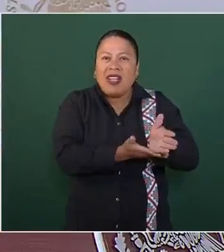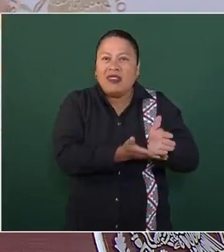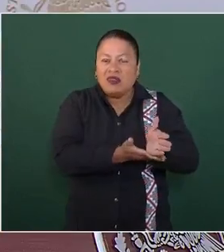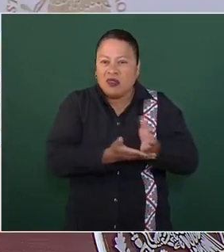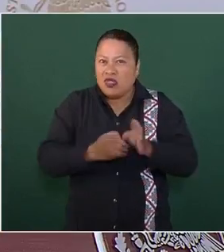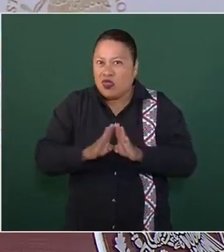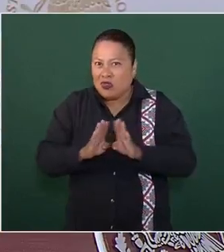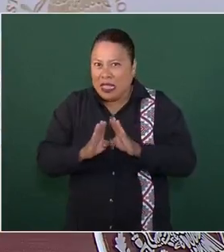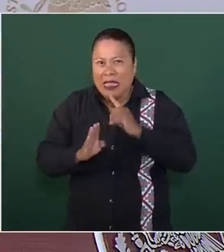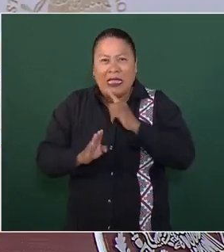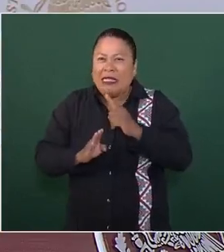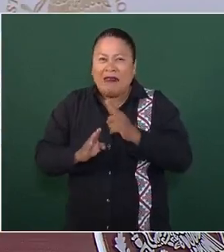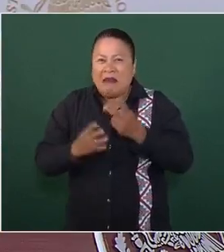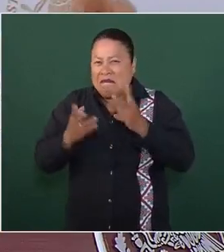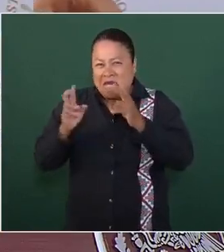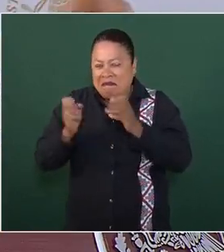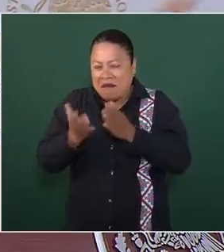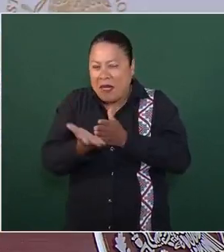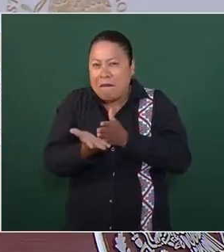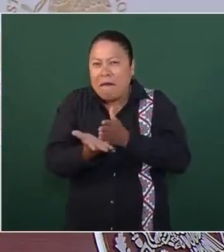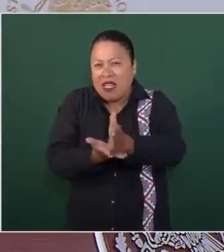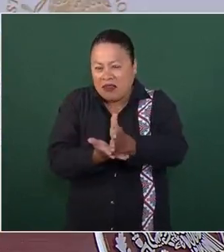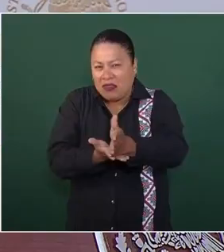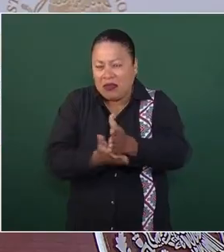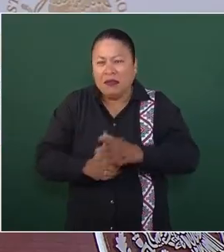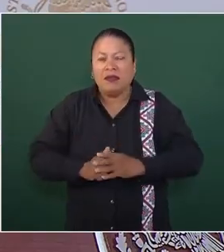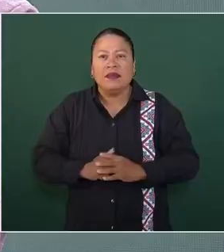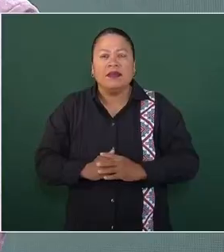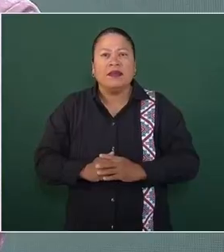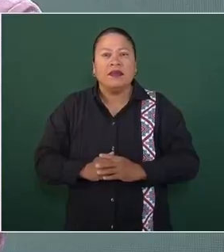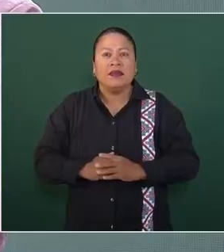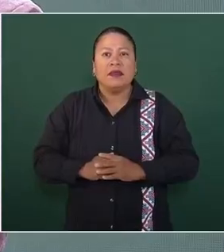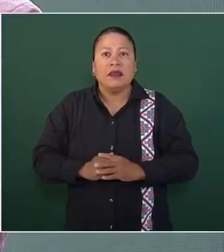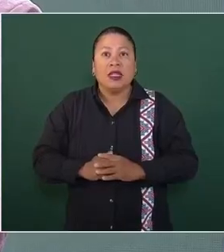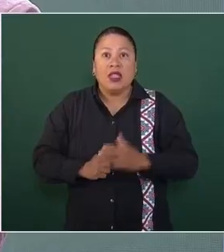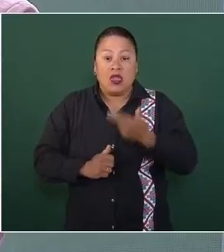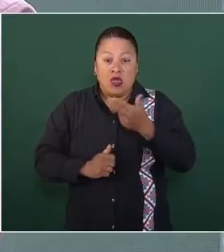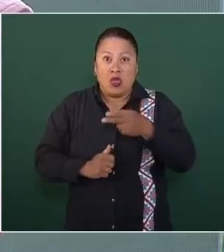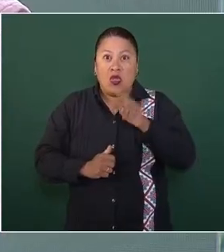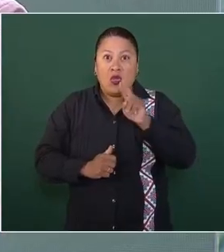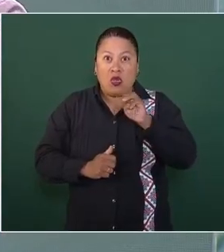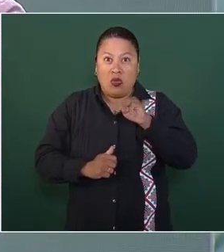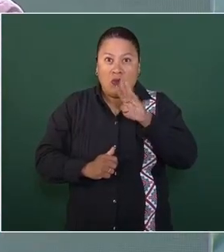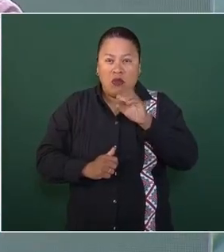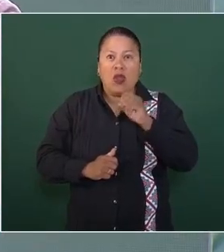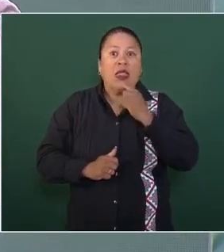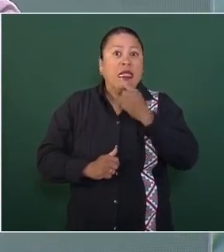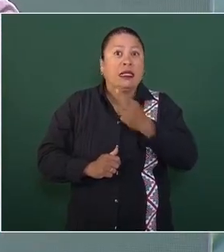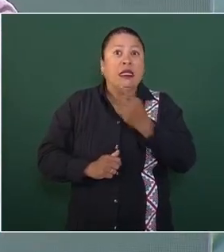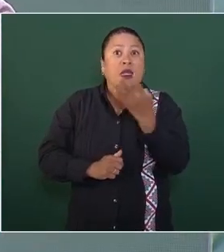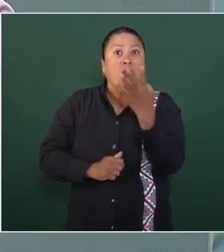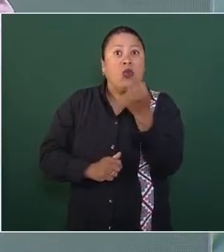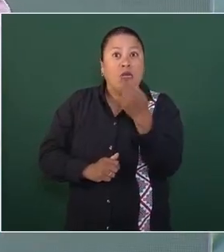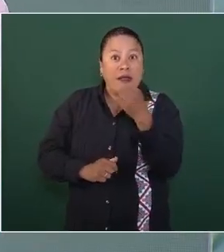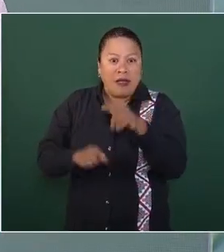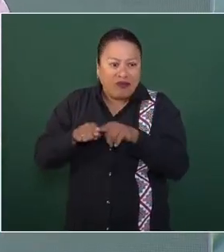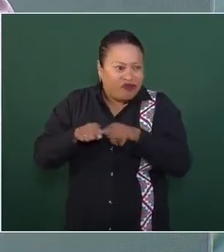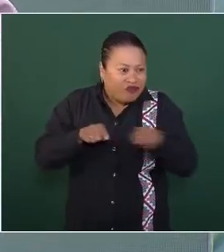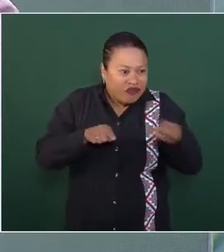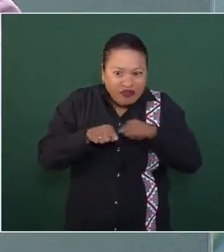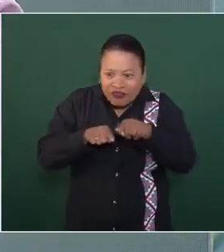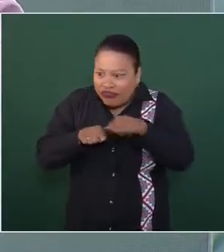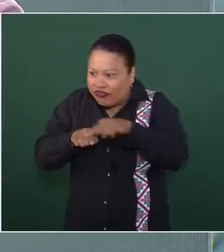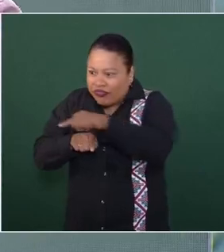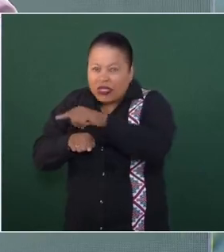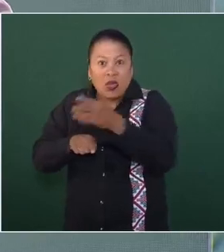paso así se dice y Humboldt plantea nueve en todo el continente